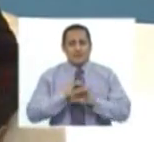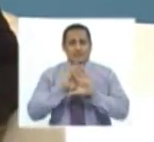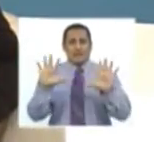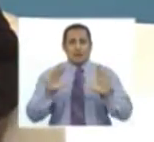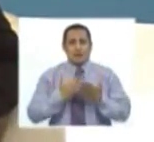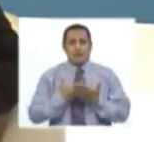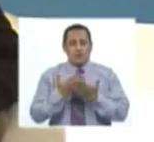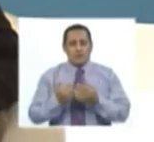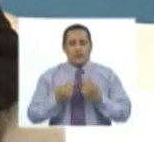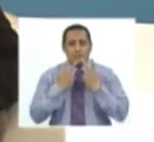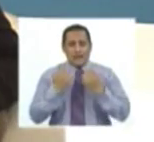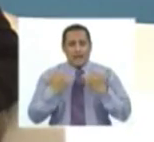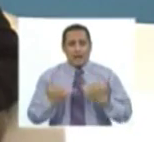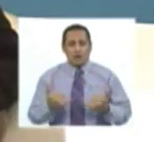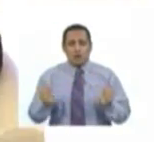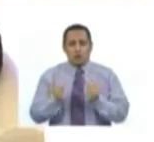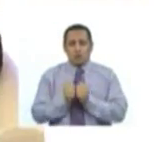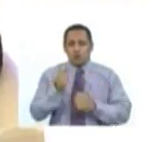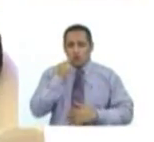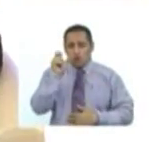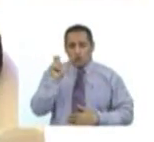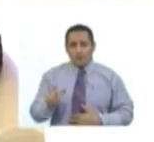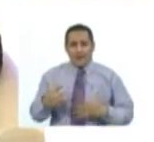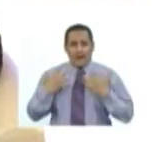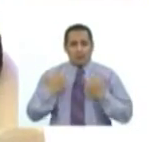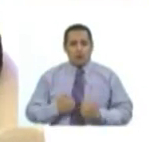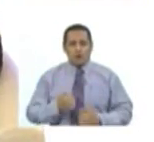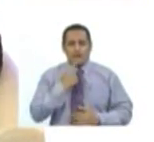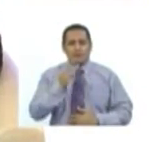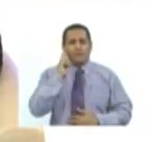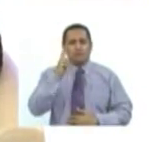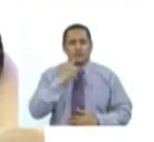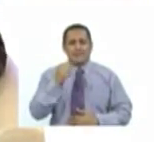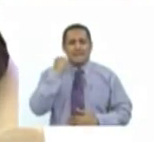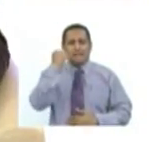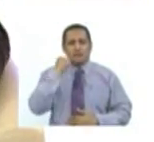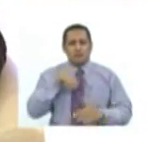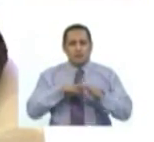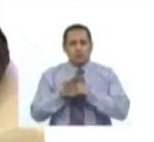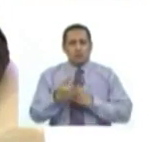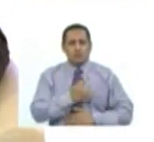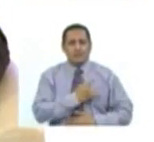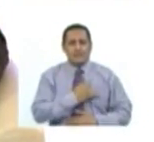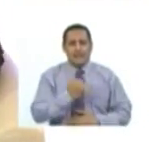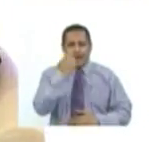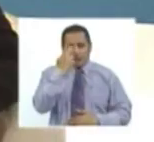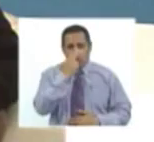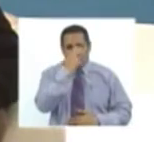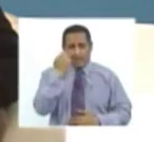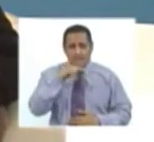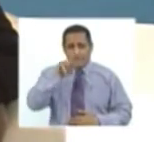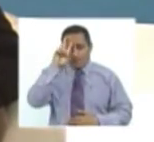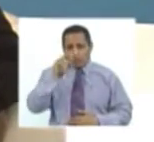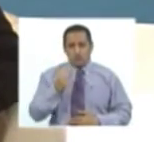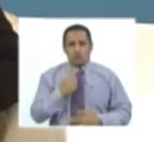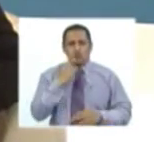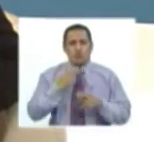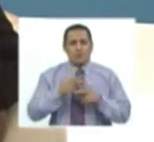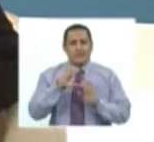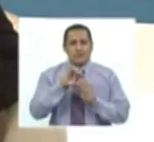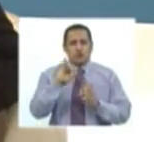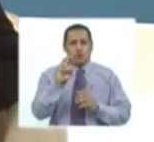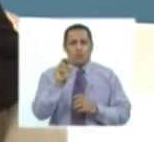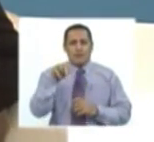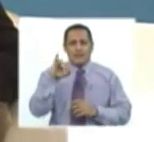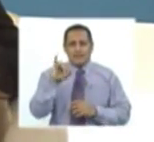concepto está ahora con nosotros el doctor Giovanni Priori, que es profesor de Derecho de la Pontificia Universidad Católica del Perú, a quien le damos la bienvenida. Gracias por estar con